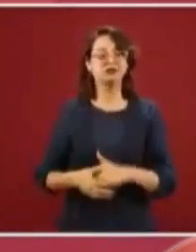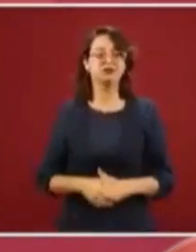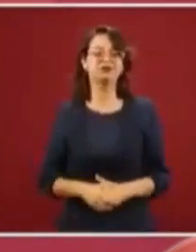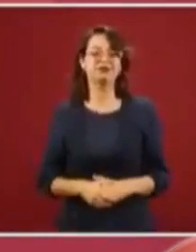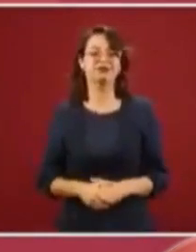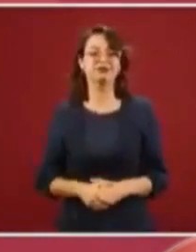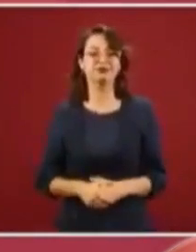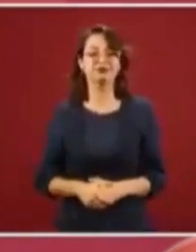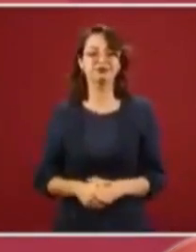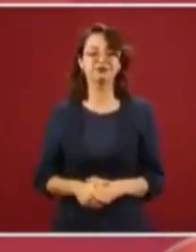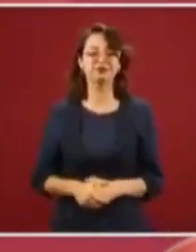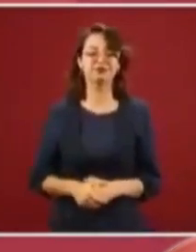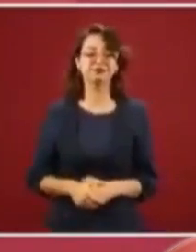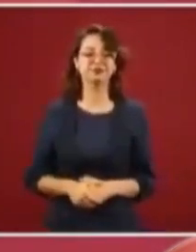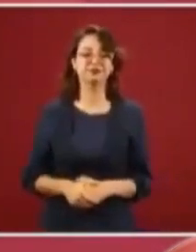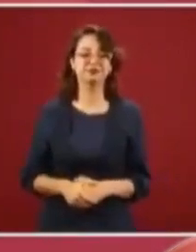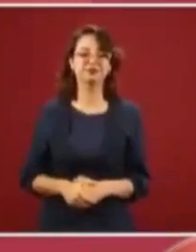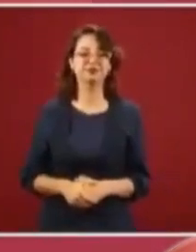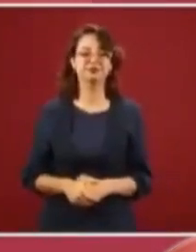Y